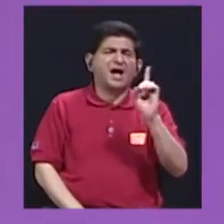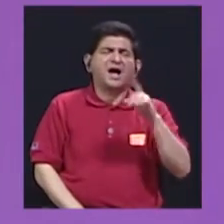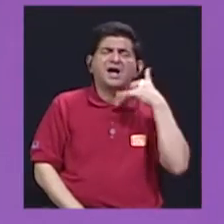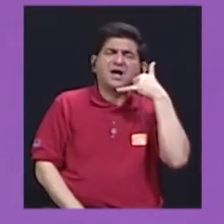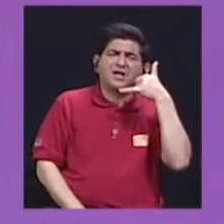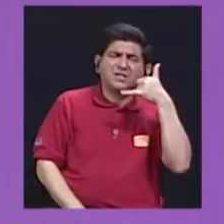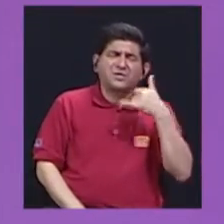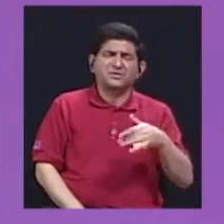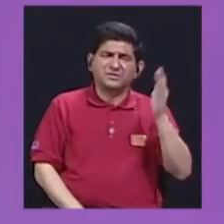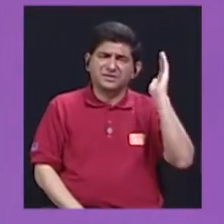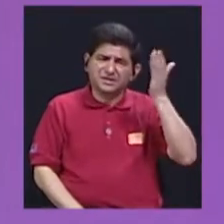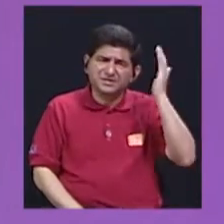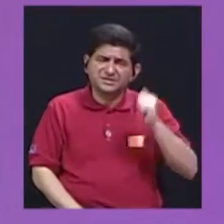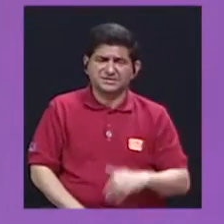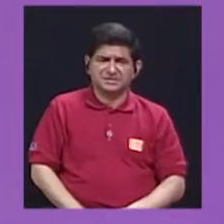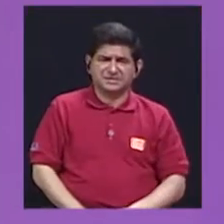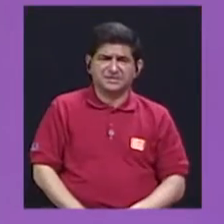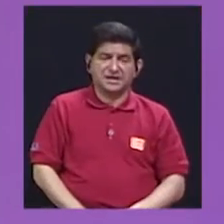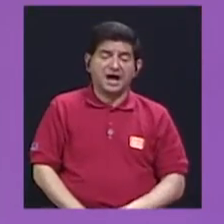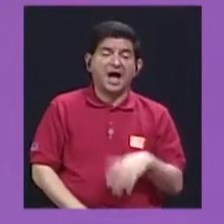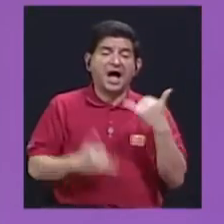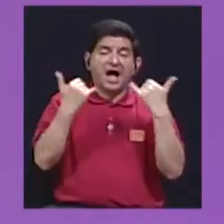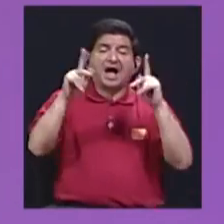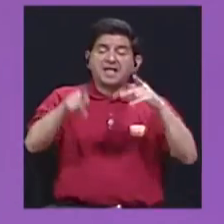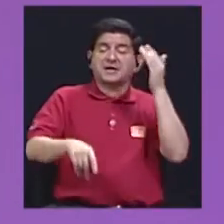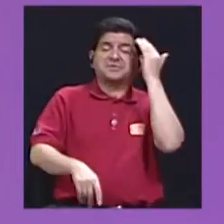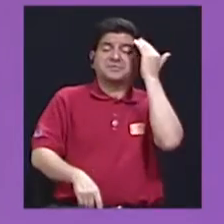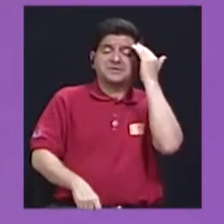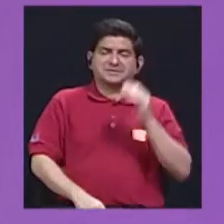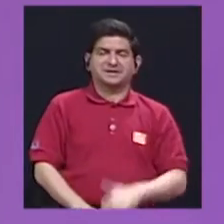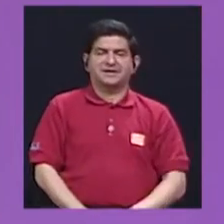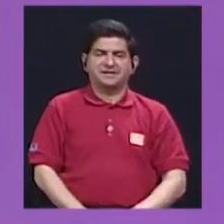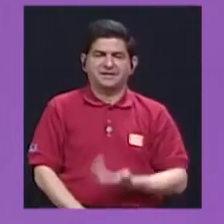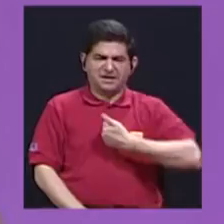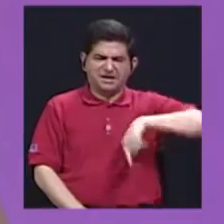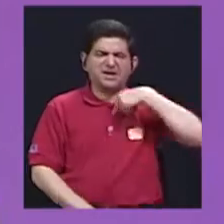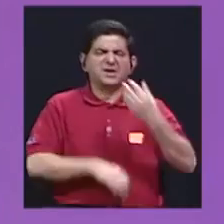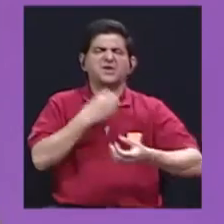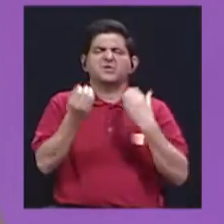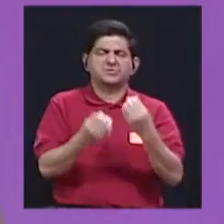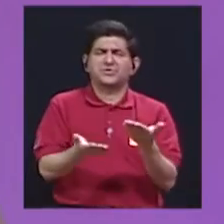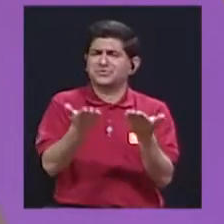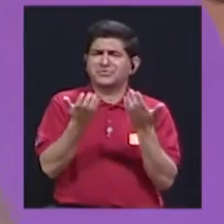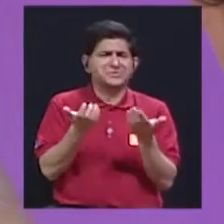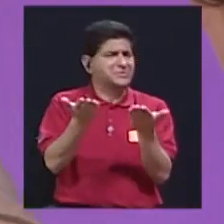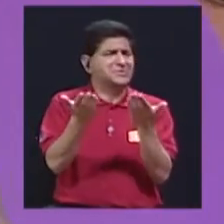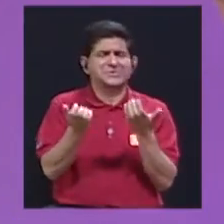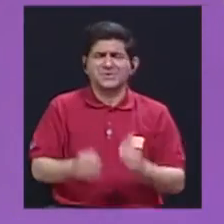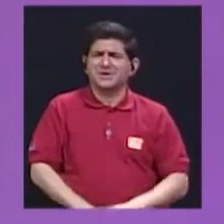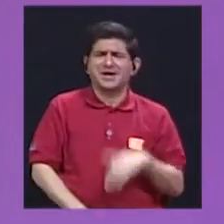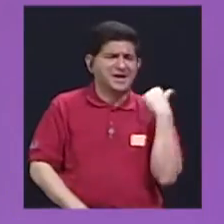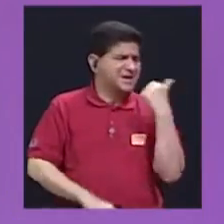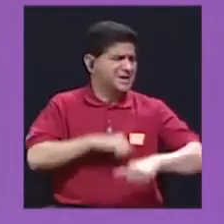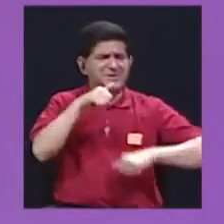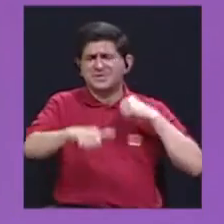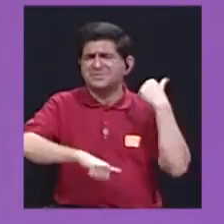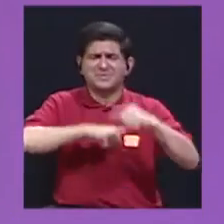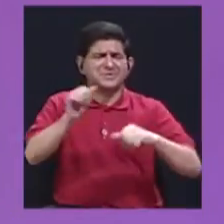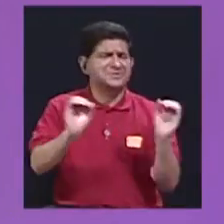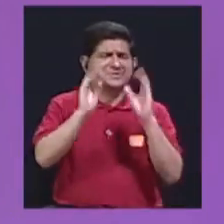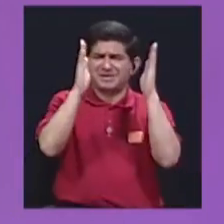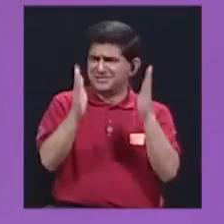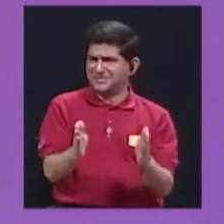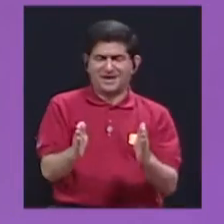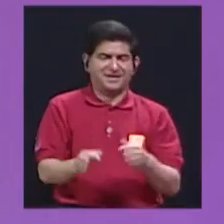charla pero ya estando ahí nos conocen saben a que nosotros nos dedicamos nosotros nos queremos con